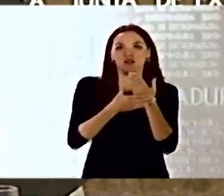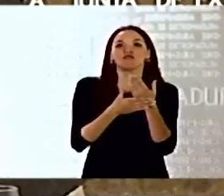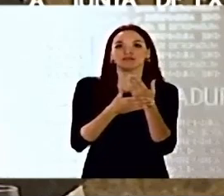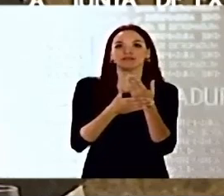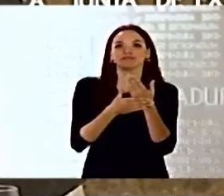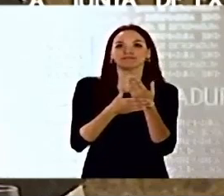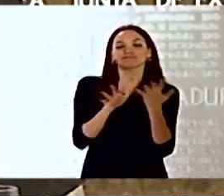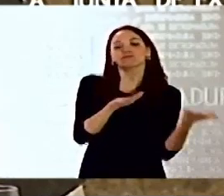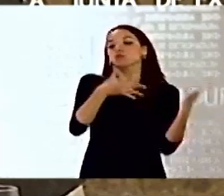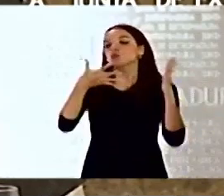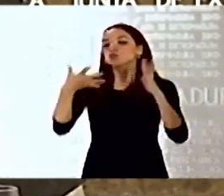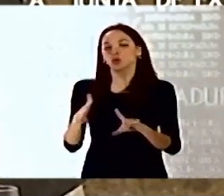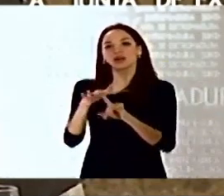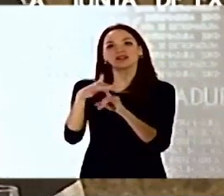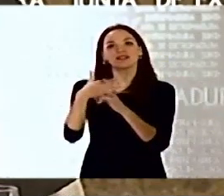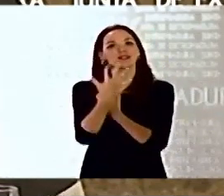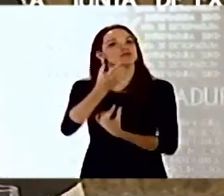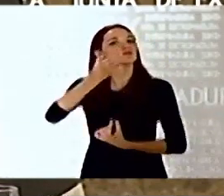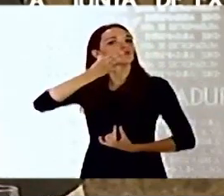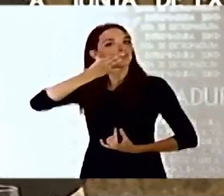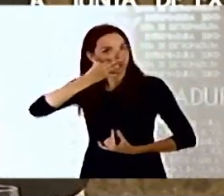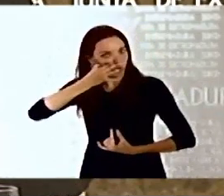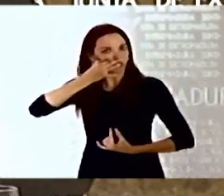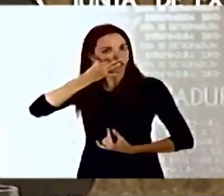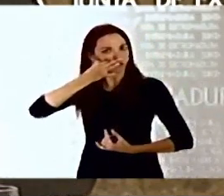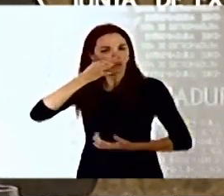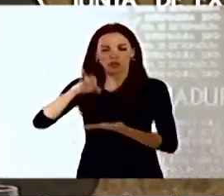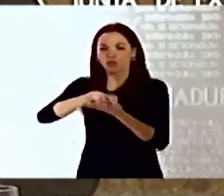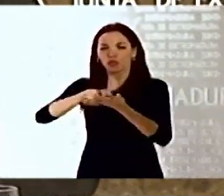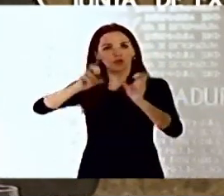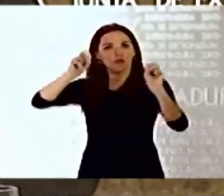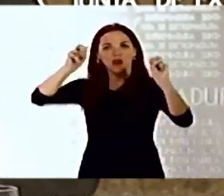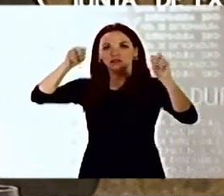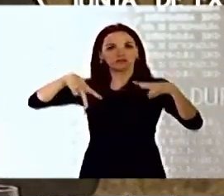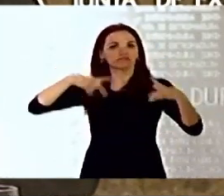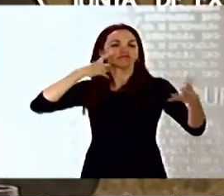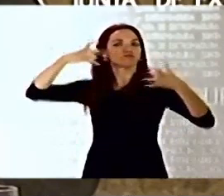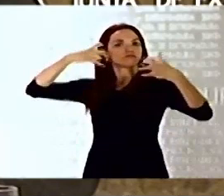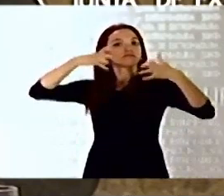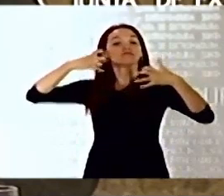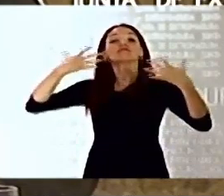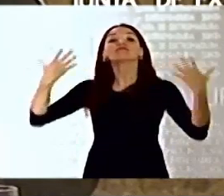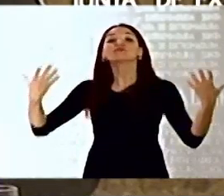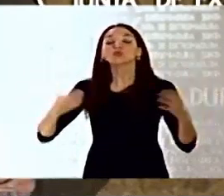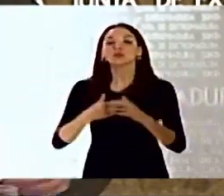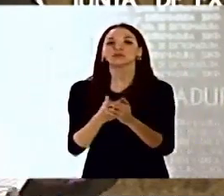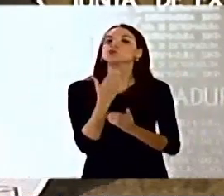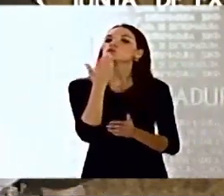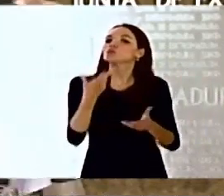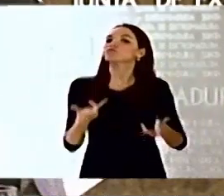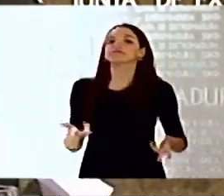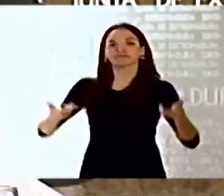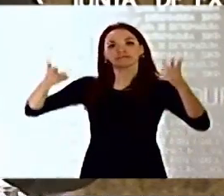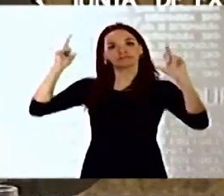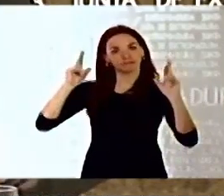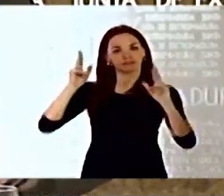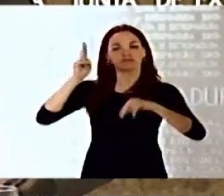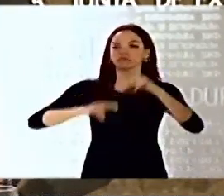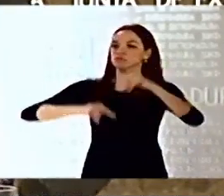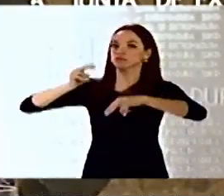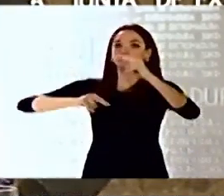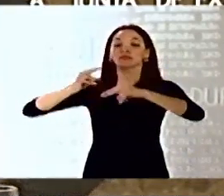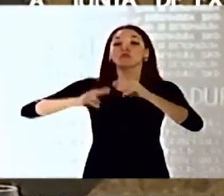una realidad tangible e indiscutible: la licitación de las obras del proyecto de regadío